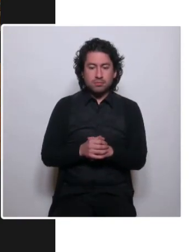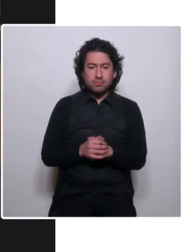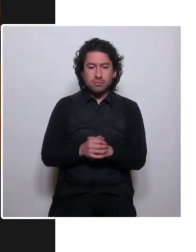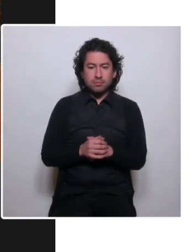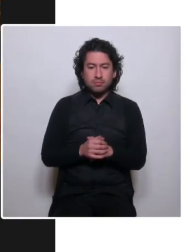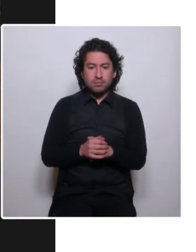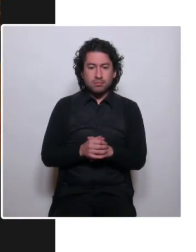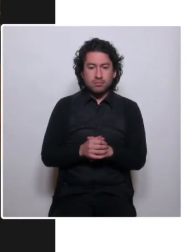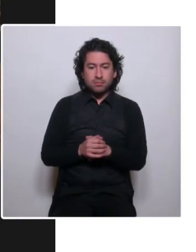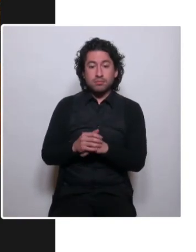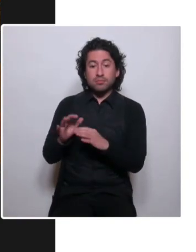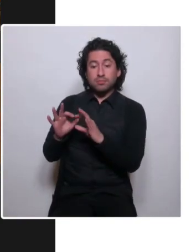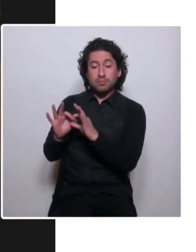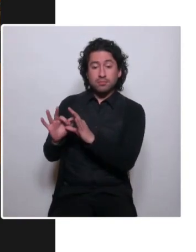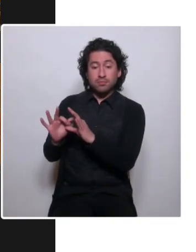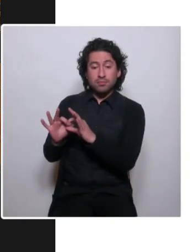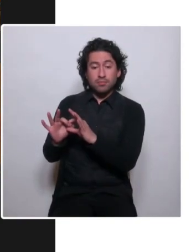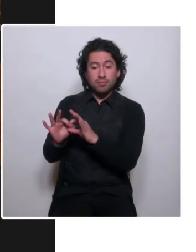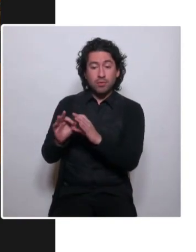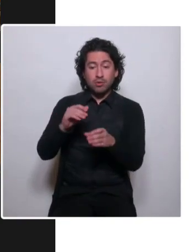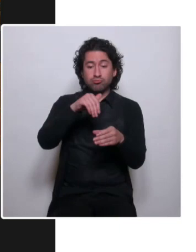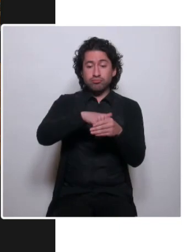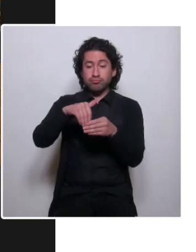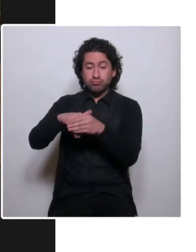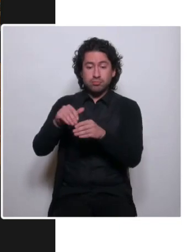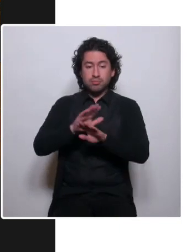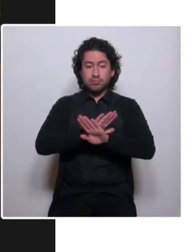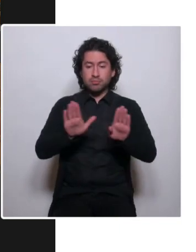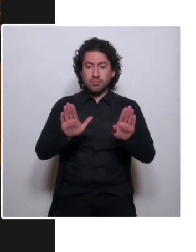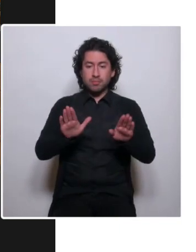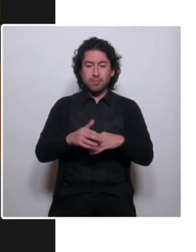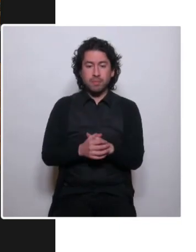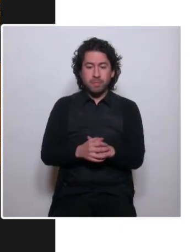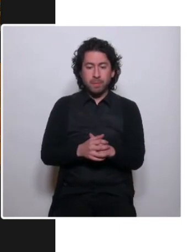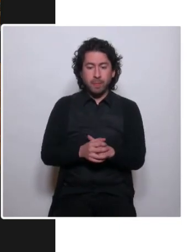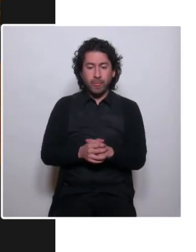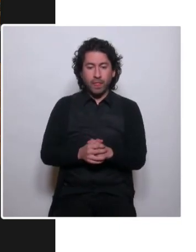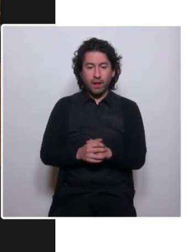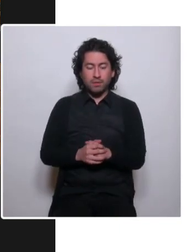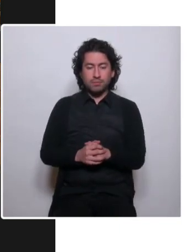Bien, gracias. Terminada la votación.